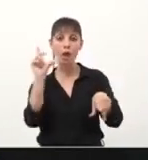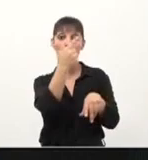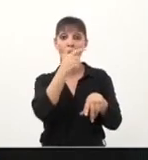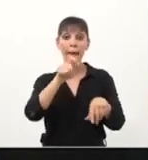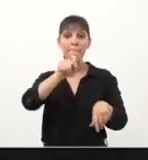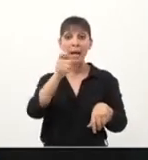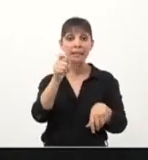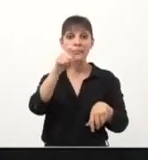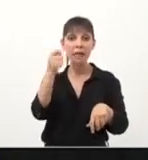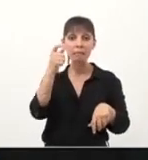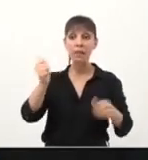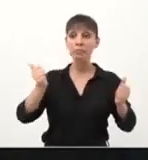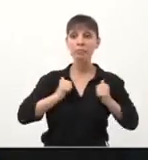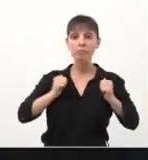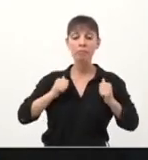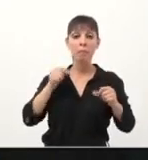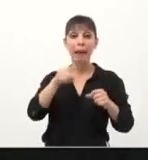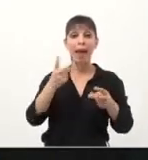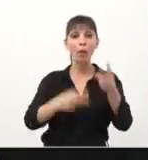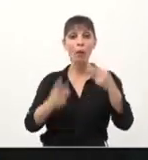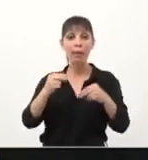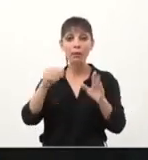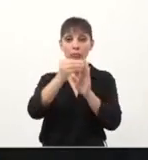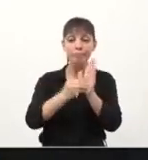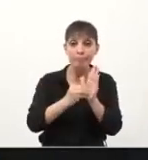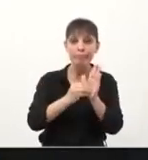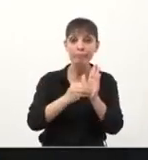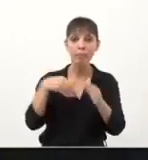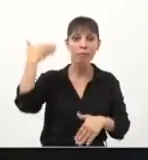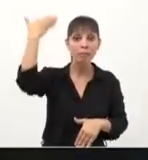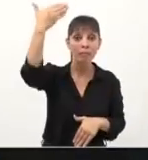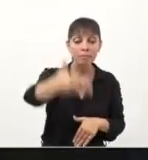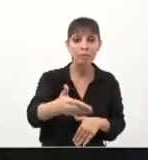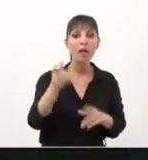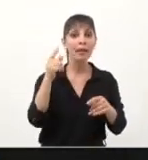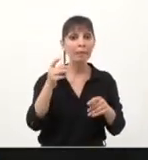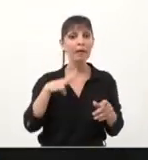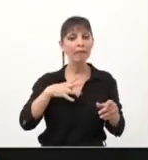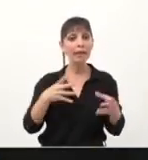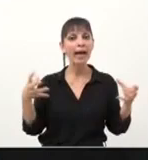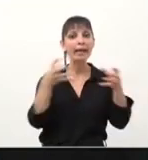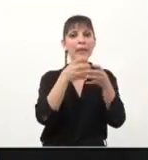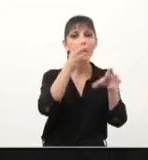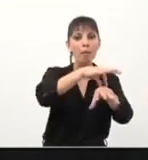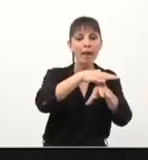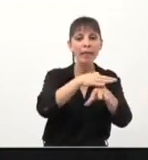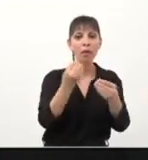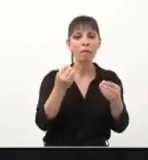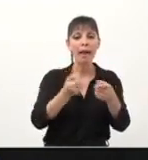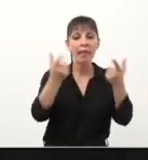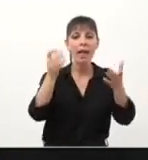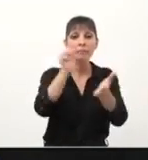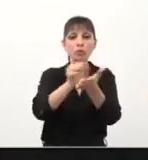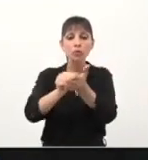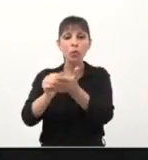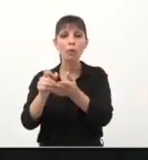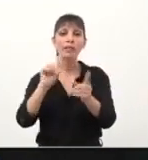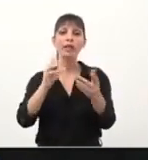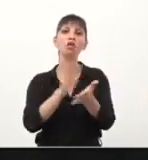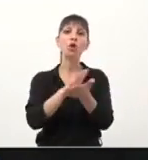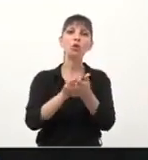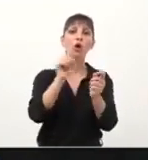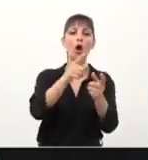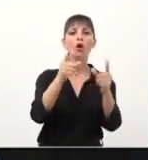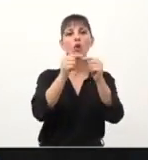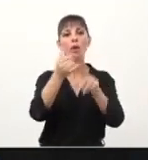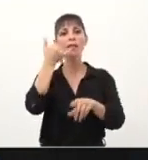para una operación programada. Pero también vamos a dotar de más médicos para que tengas más turnos, porque esto no se soluciona poniendo un número de teléfono, se soluciona